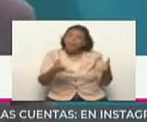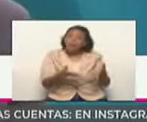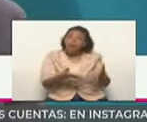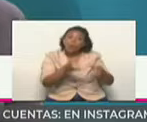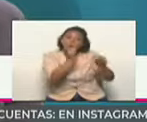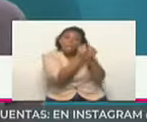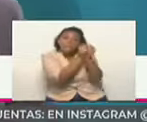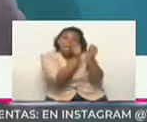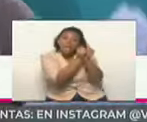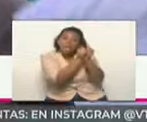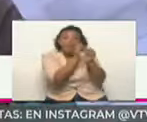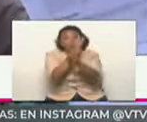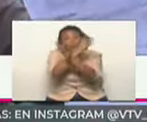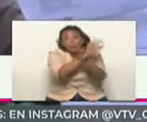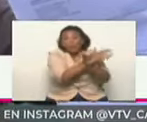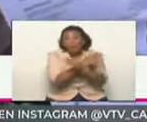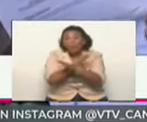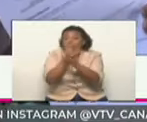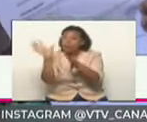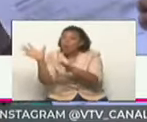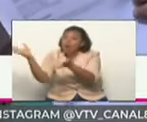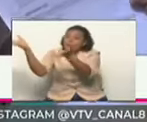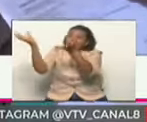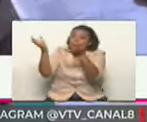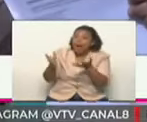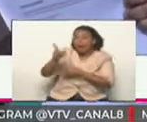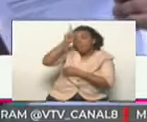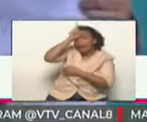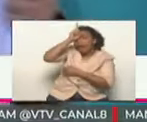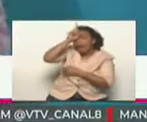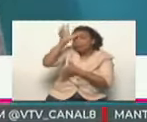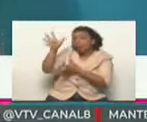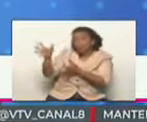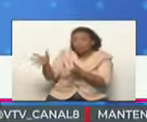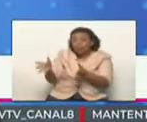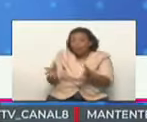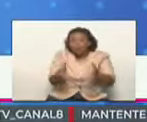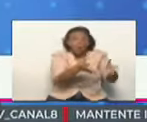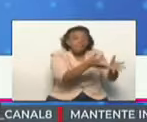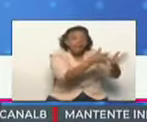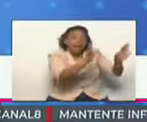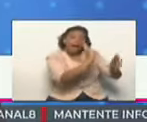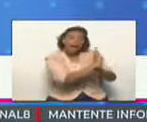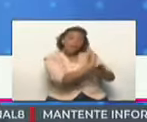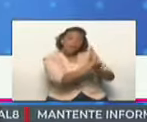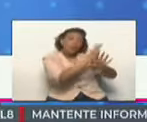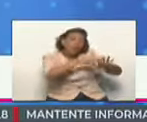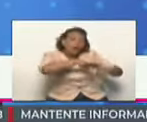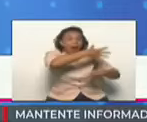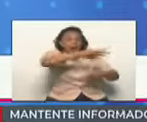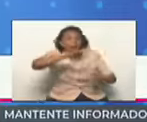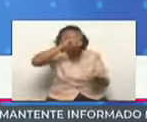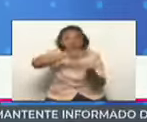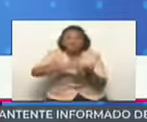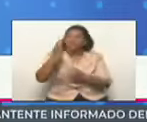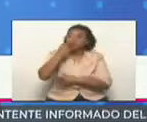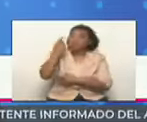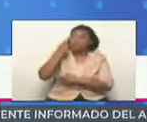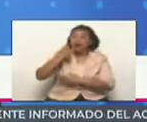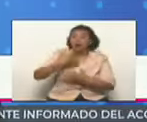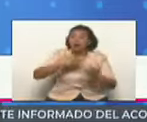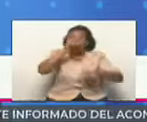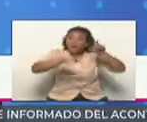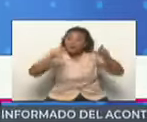niños los ponemos a jugar de cómo traerse su abuela cueca desde Berlín y lo traemos a la Gran Sabana. Aprobado, vamos a buscar los